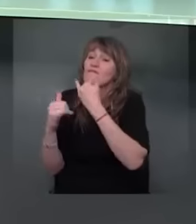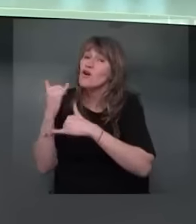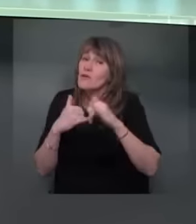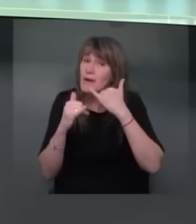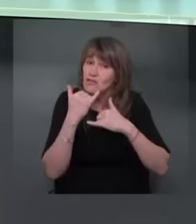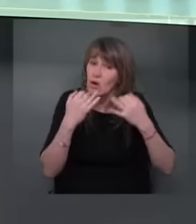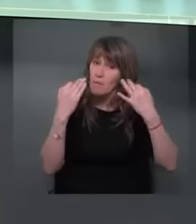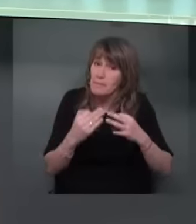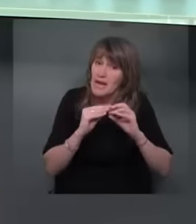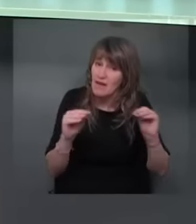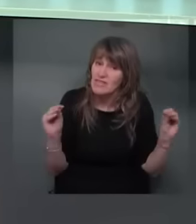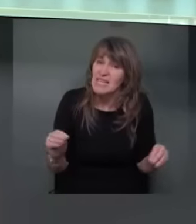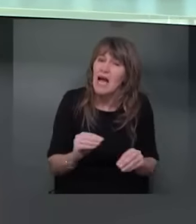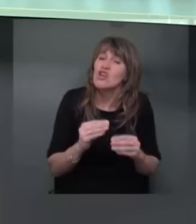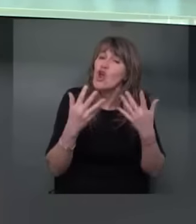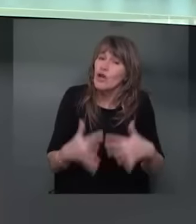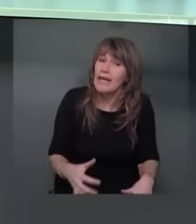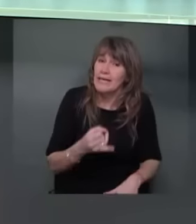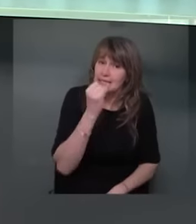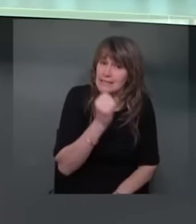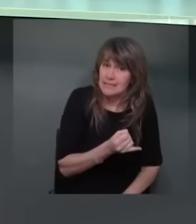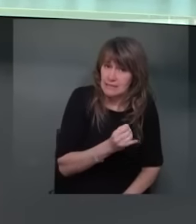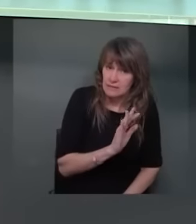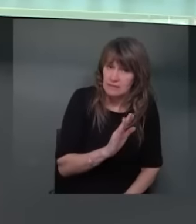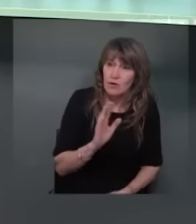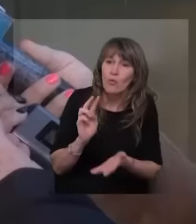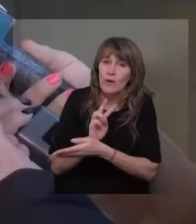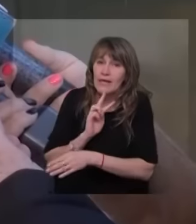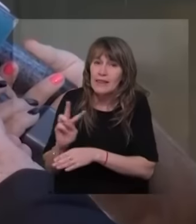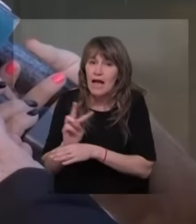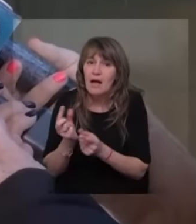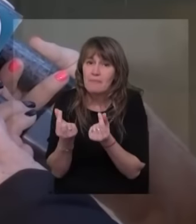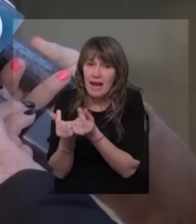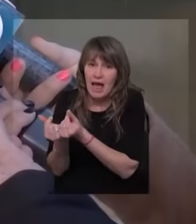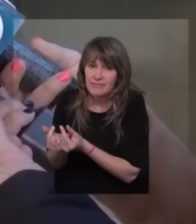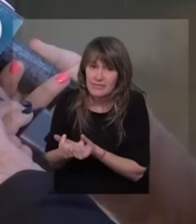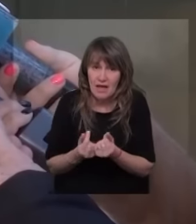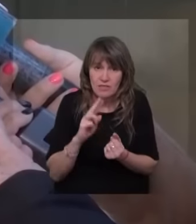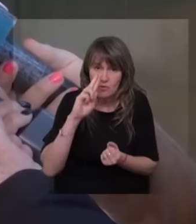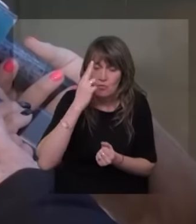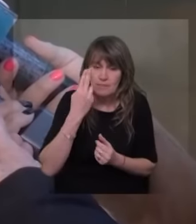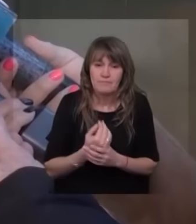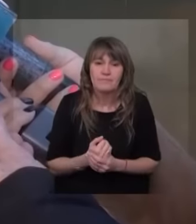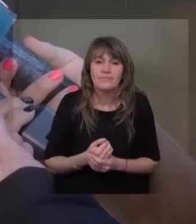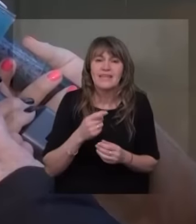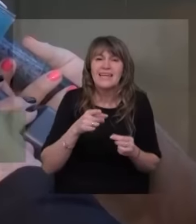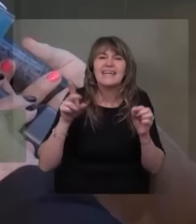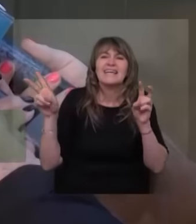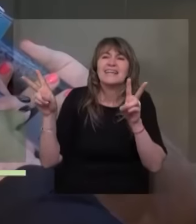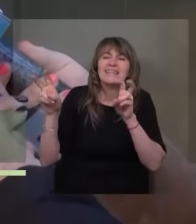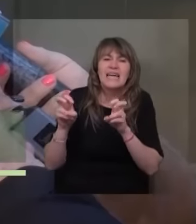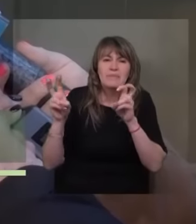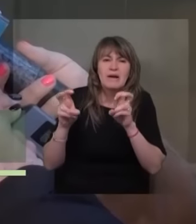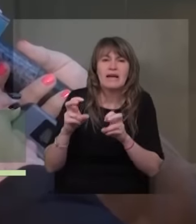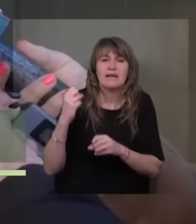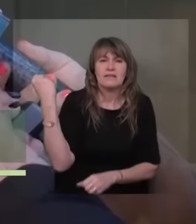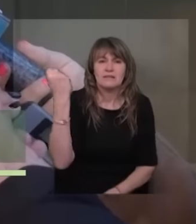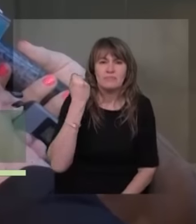Sí en el plebiscito Y de esa forma cuidar las finanzas del país me parece que es un tema muy muy